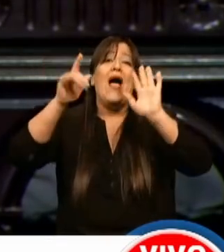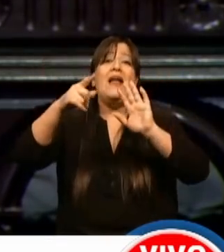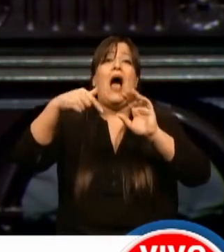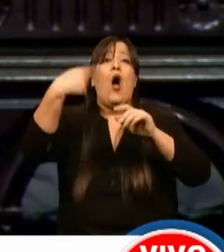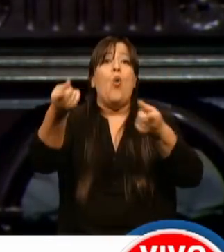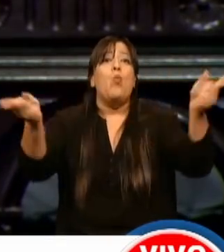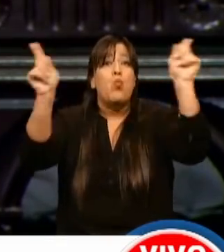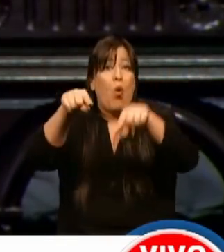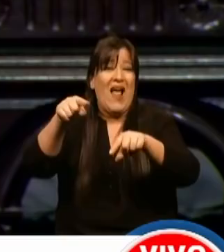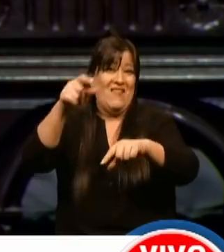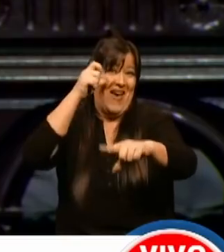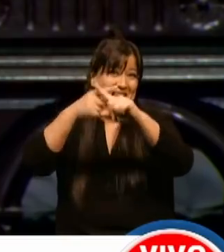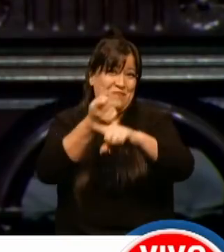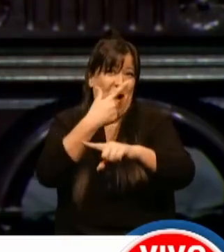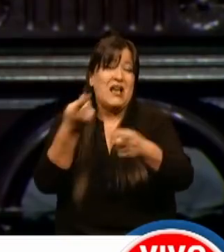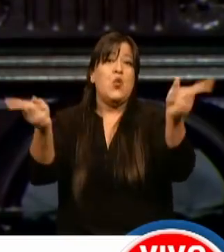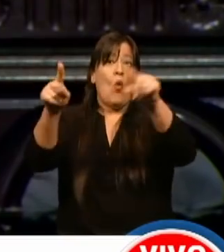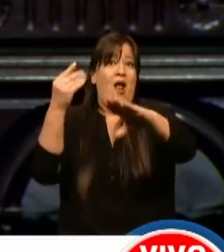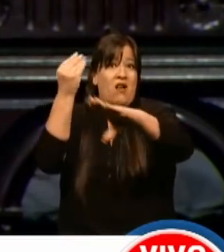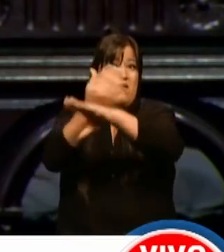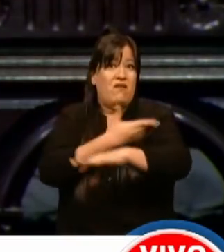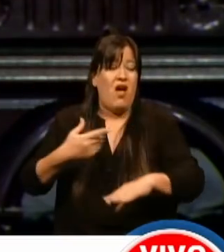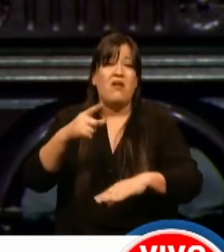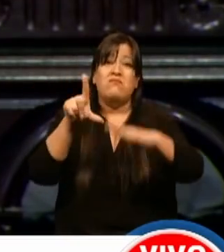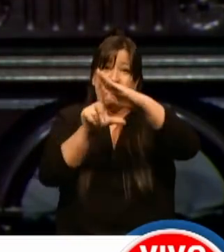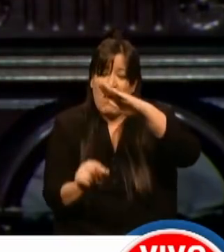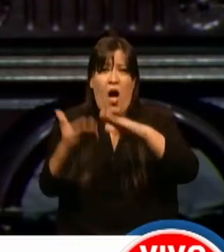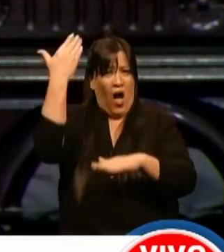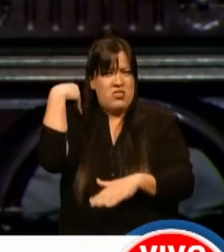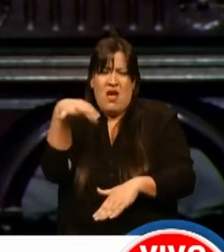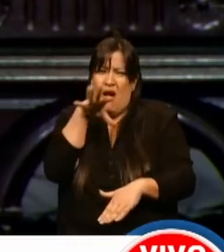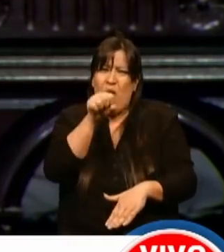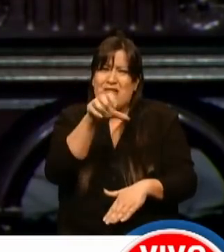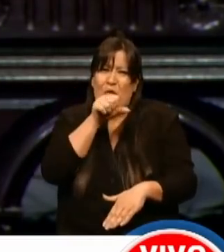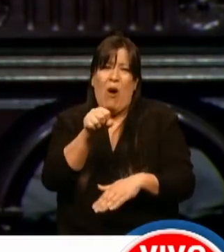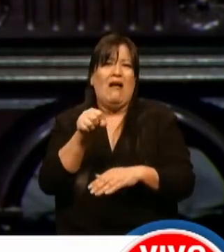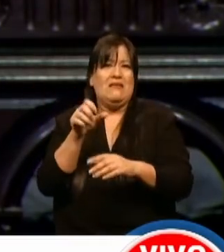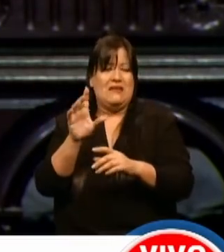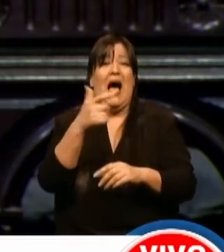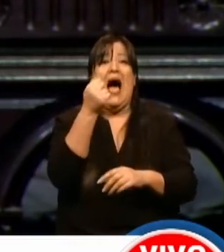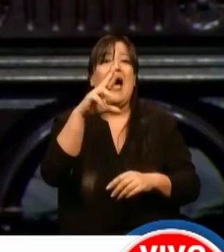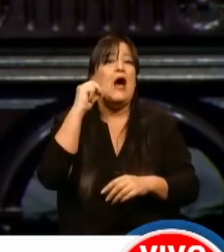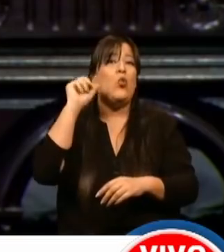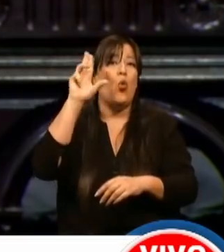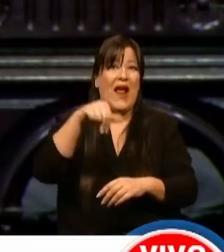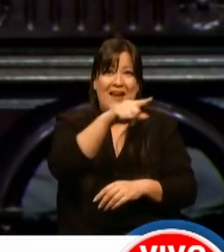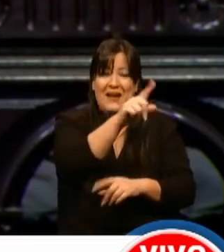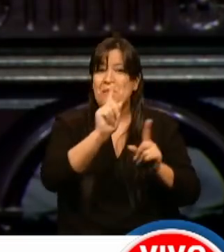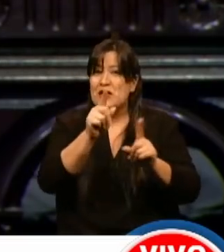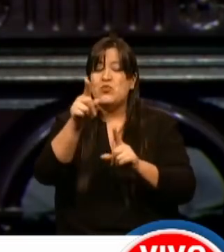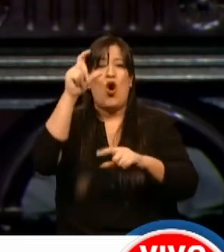a gobernar la Argentina, a esa Patagonia que resistió dignamente el embate del ministro Laguna y del expresidente